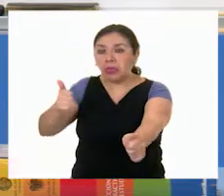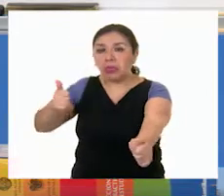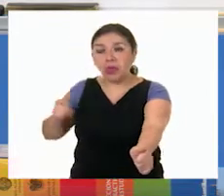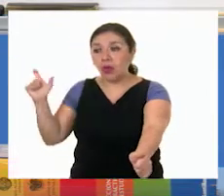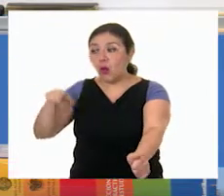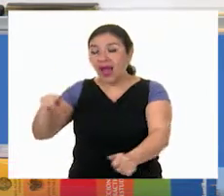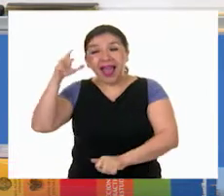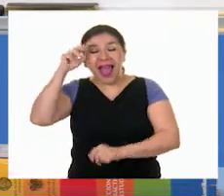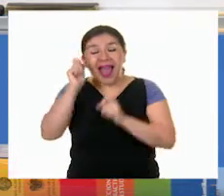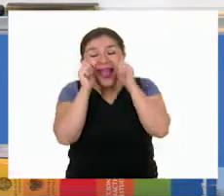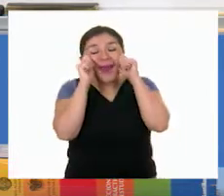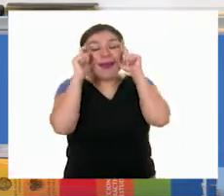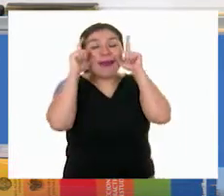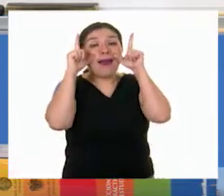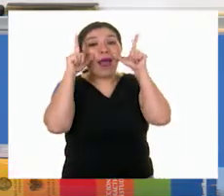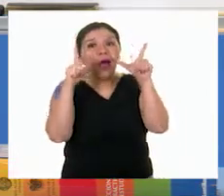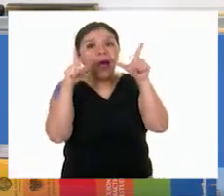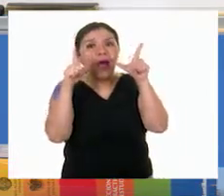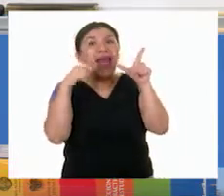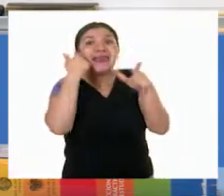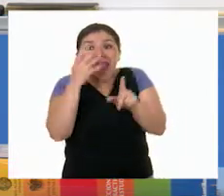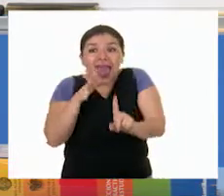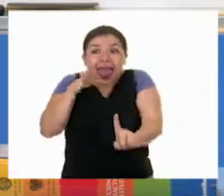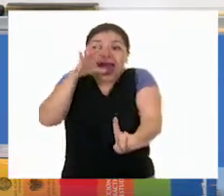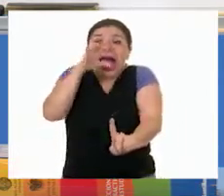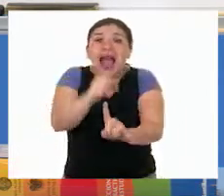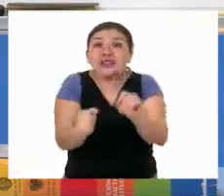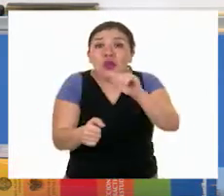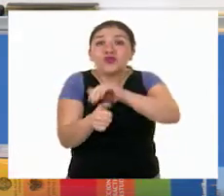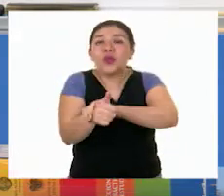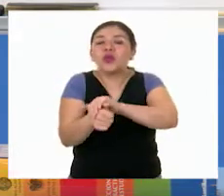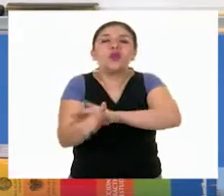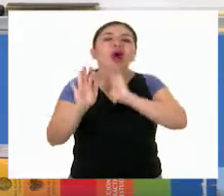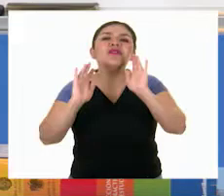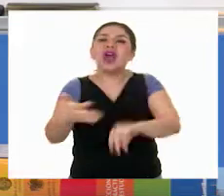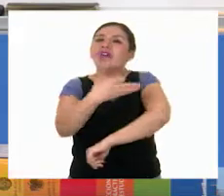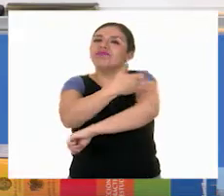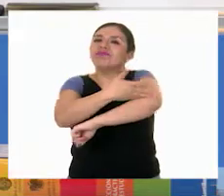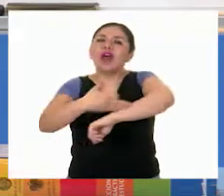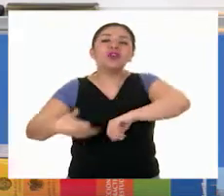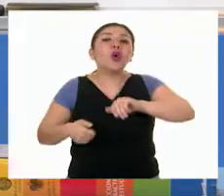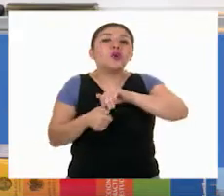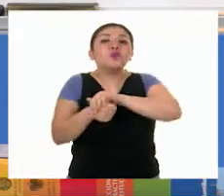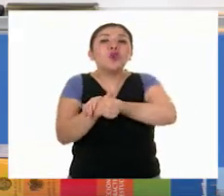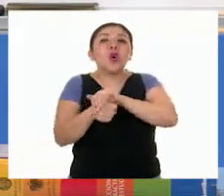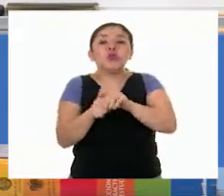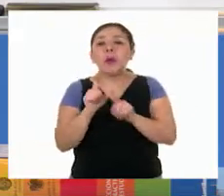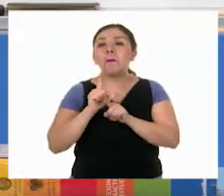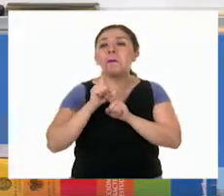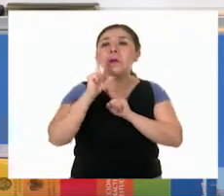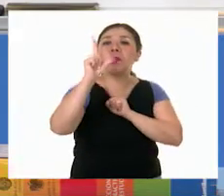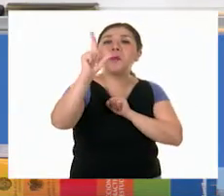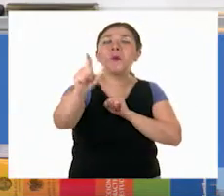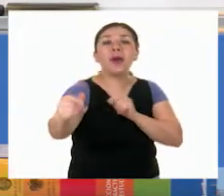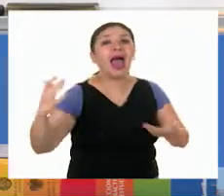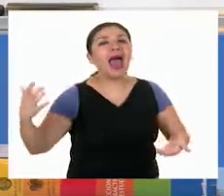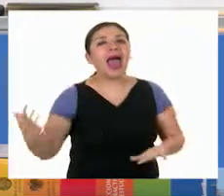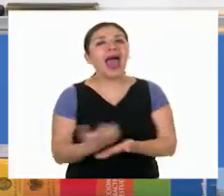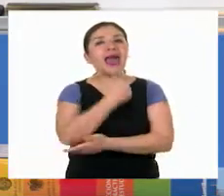despertó, quiso alcanzar a la tortuga, pero ya no pudo. y la tortuga ganó.